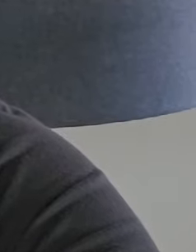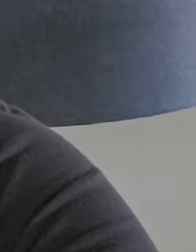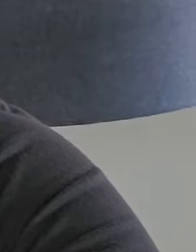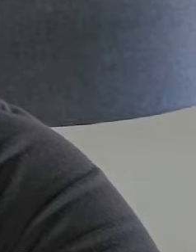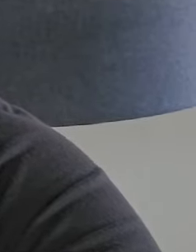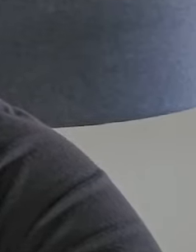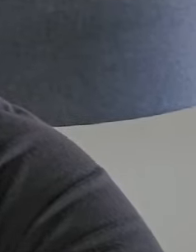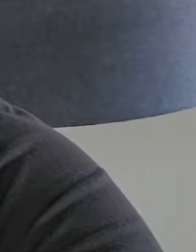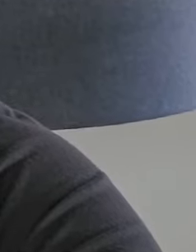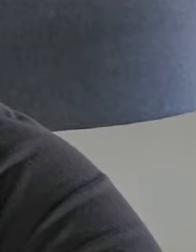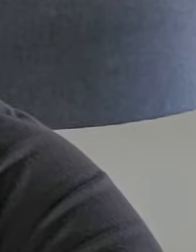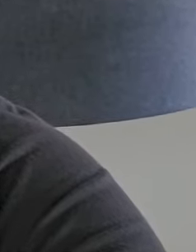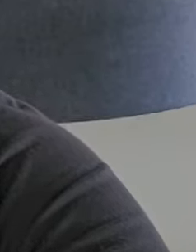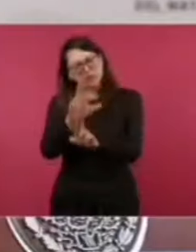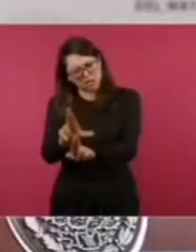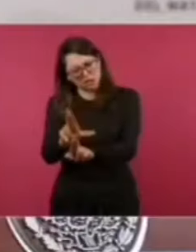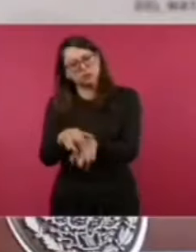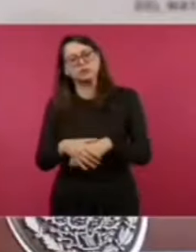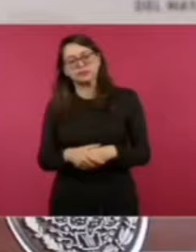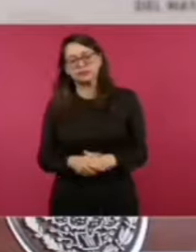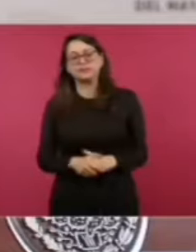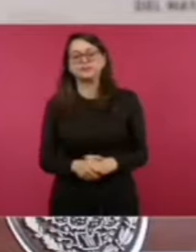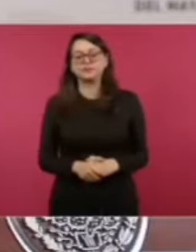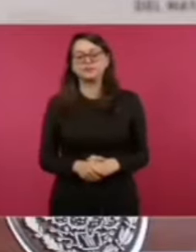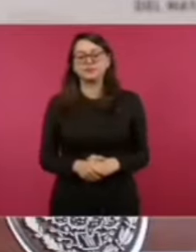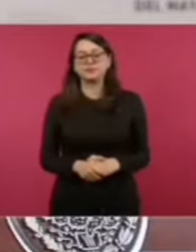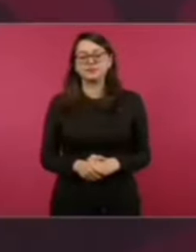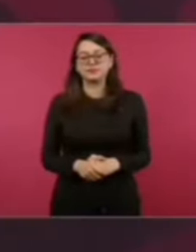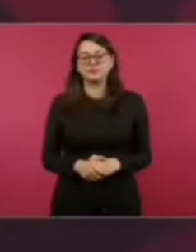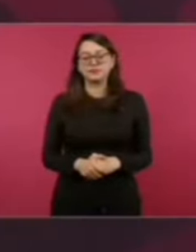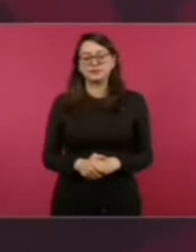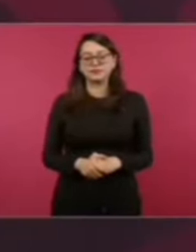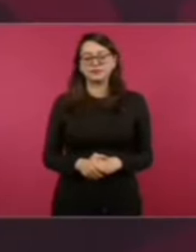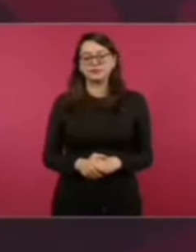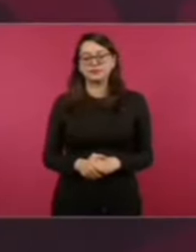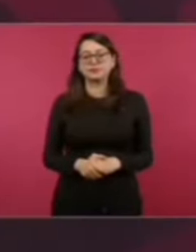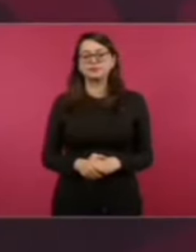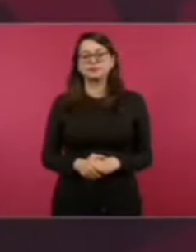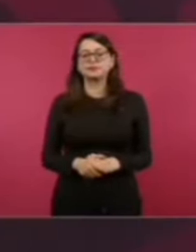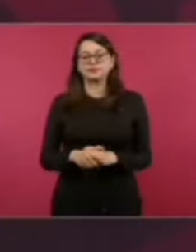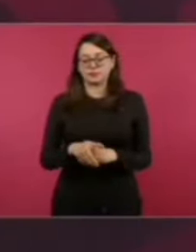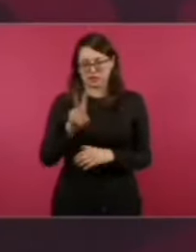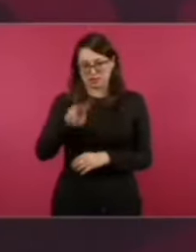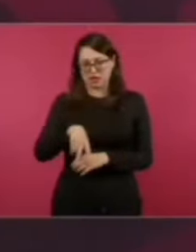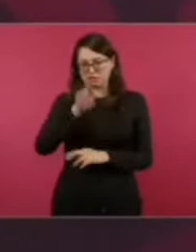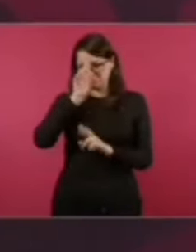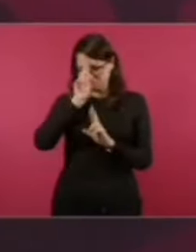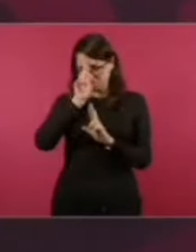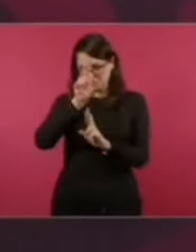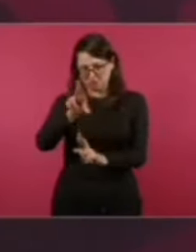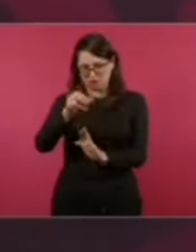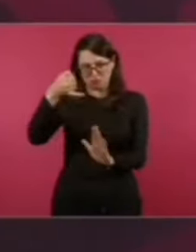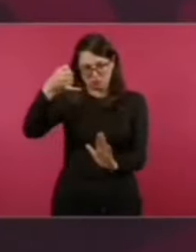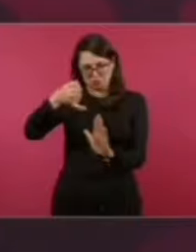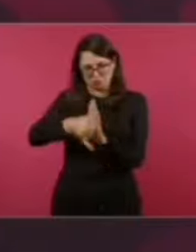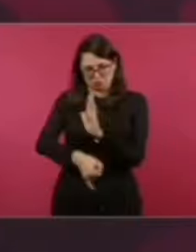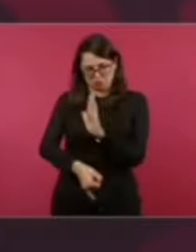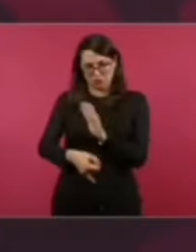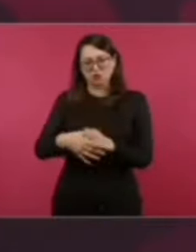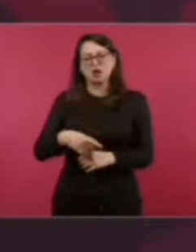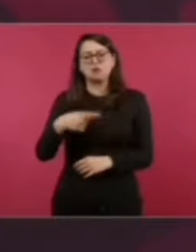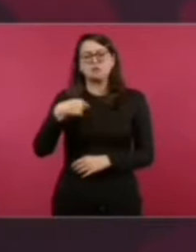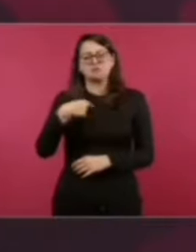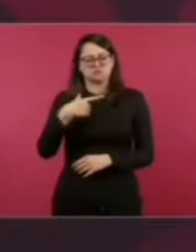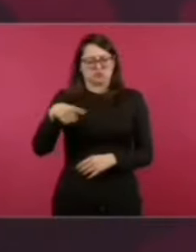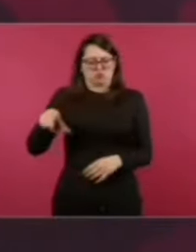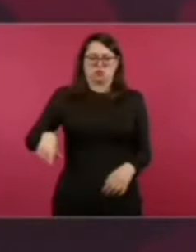Y destacar que, bueno, pues el... Y el respeto es más profundo. Es A mí una también me gusta el obligación que